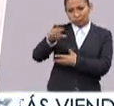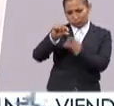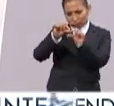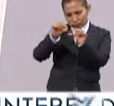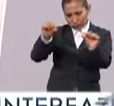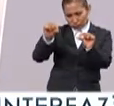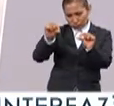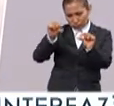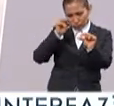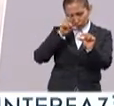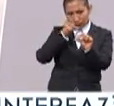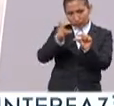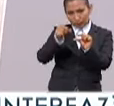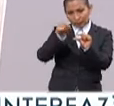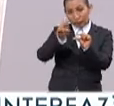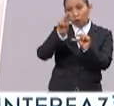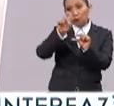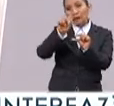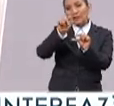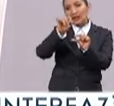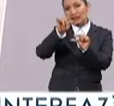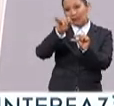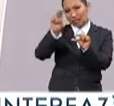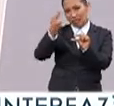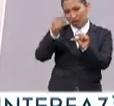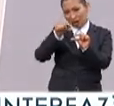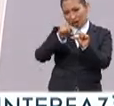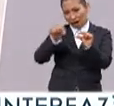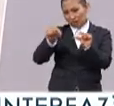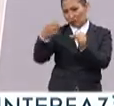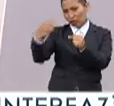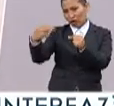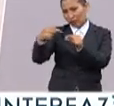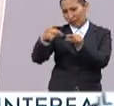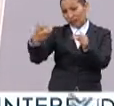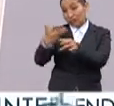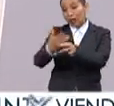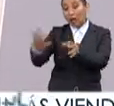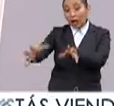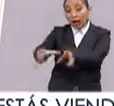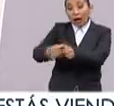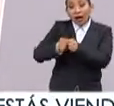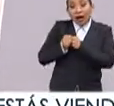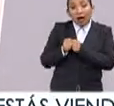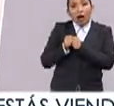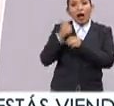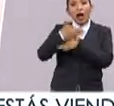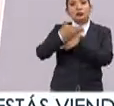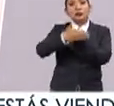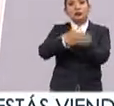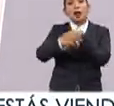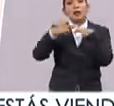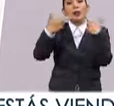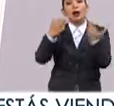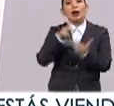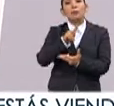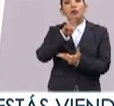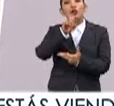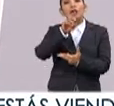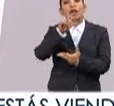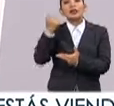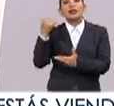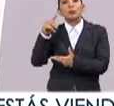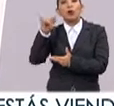notita que dice la universidad tal adquirió los archivos de la revista plural y